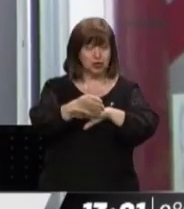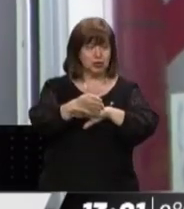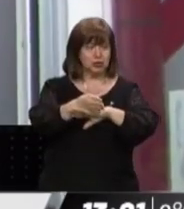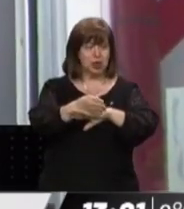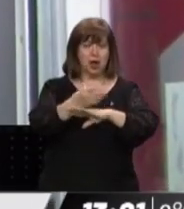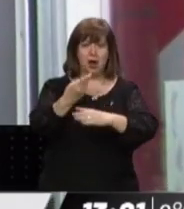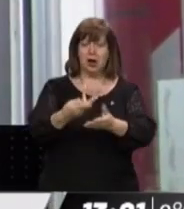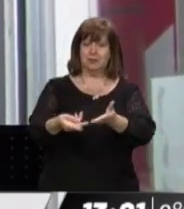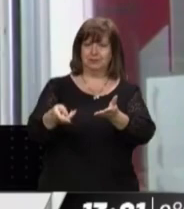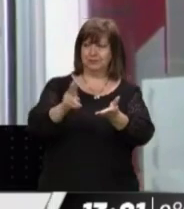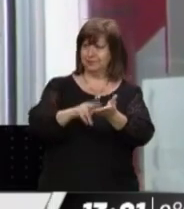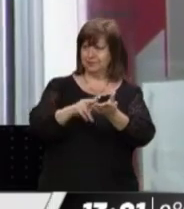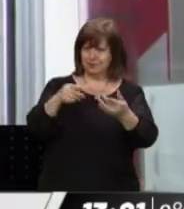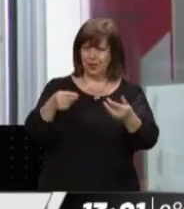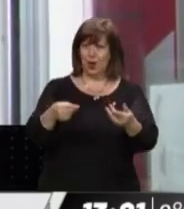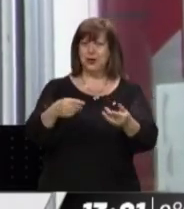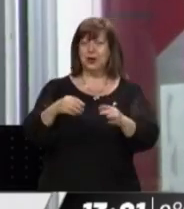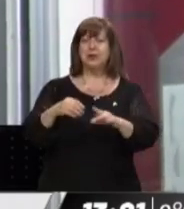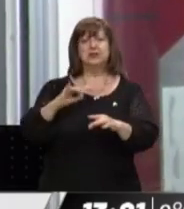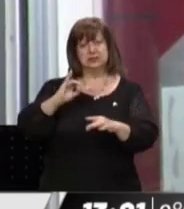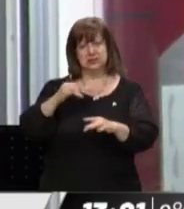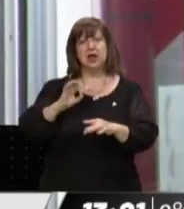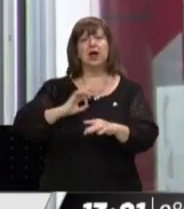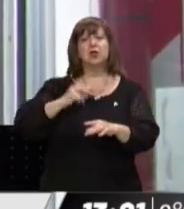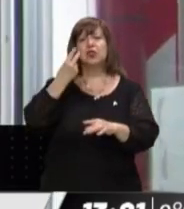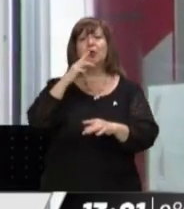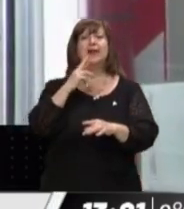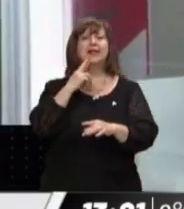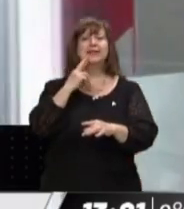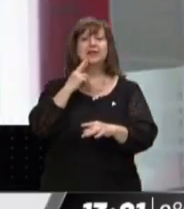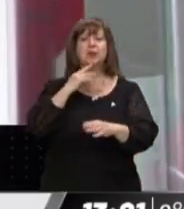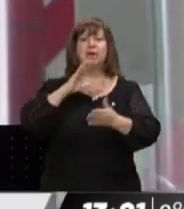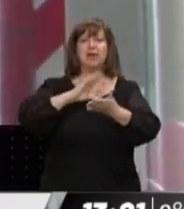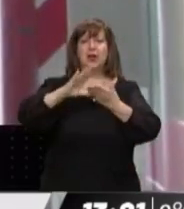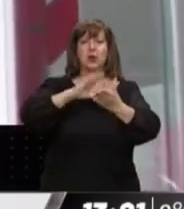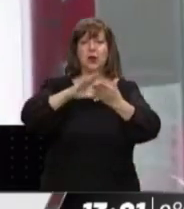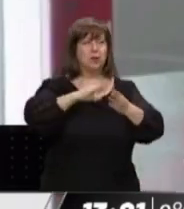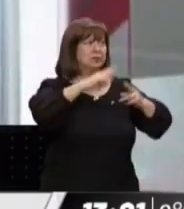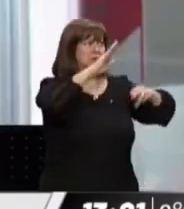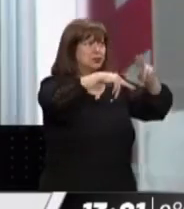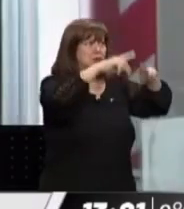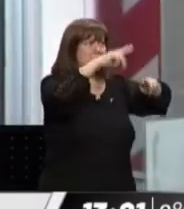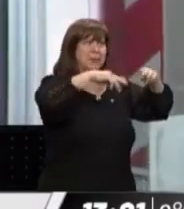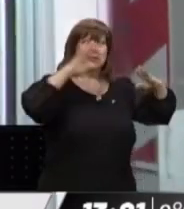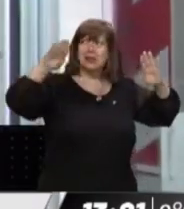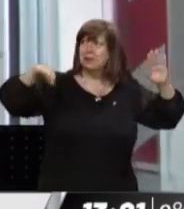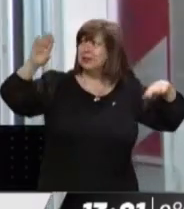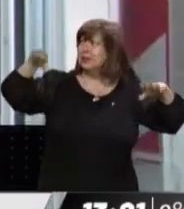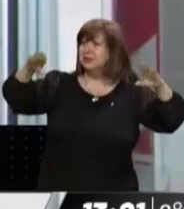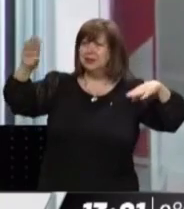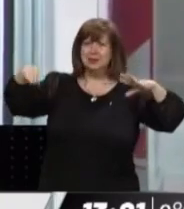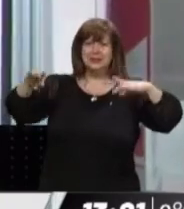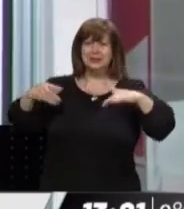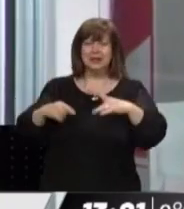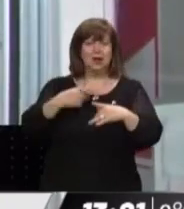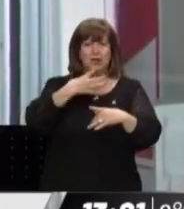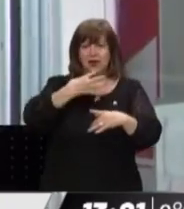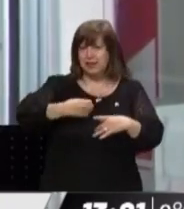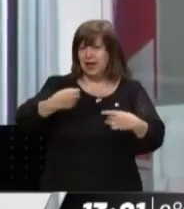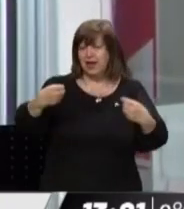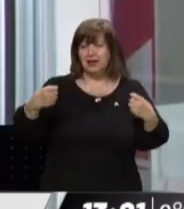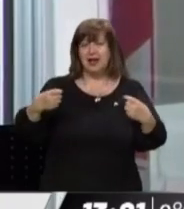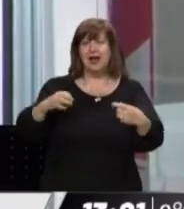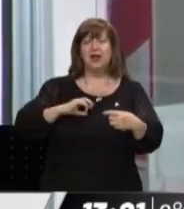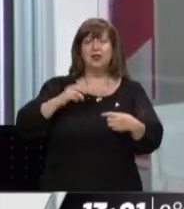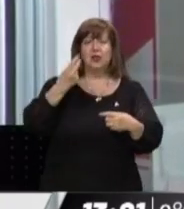nosotros remodelamos la casa en el 2019 y también remodelamos algunos sectores en el 2021. La verdad que la asociación